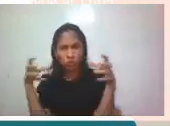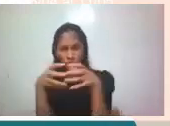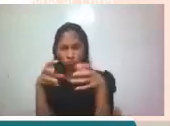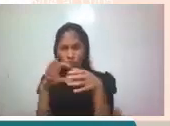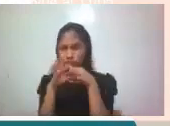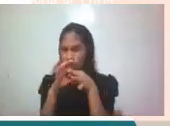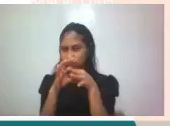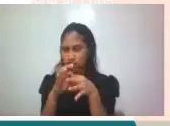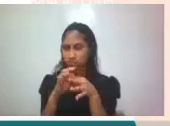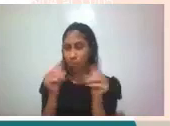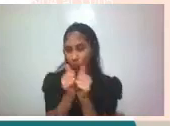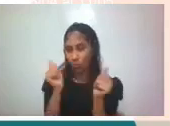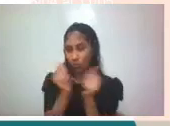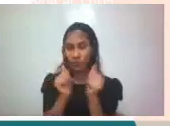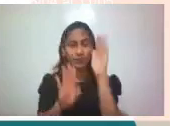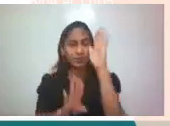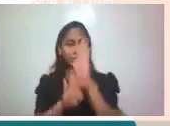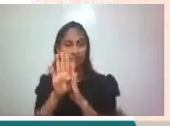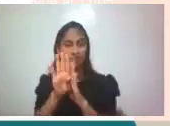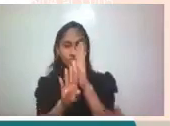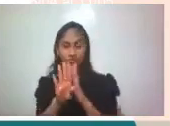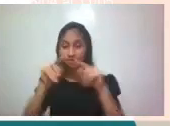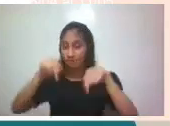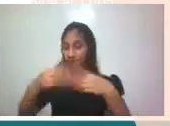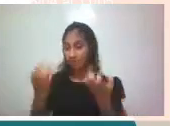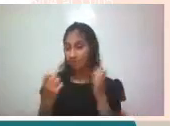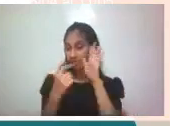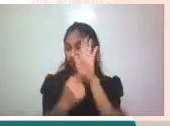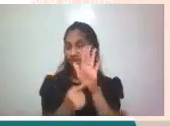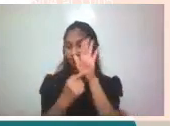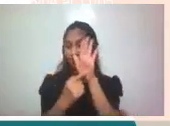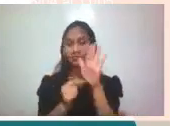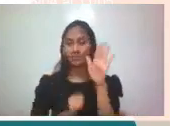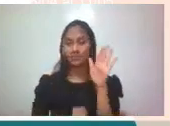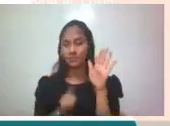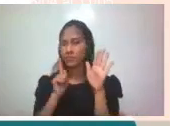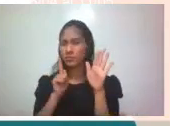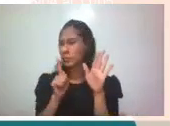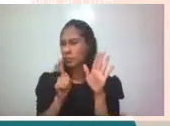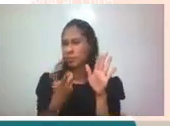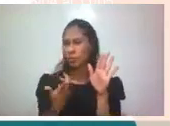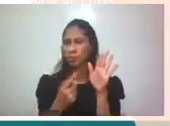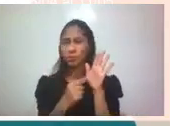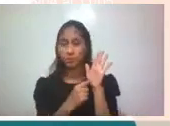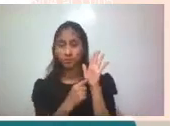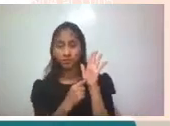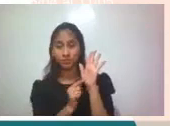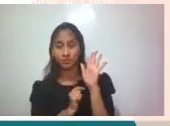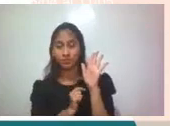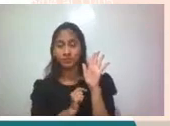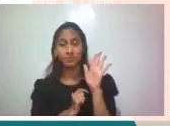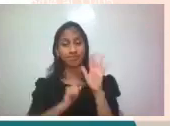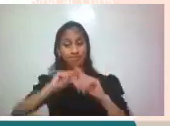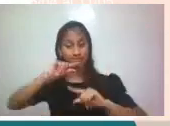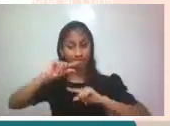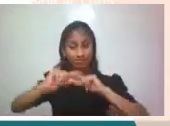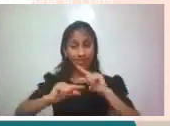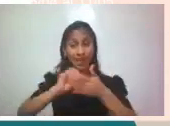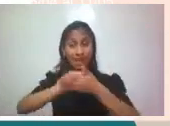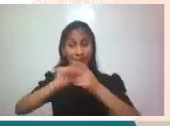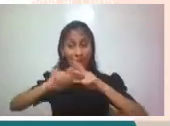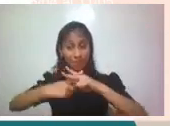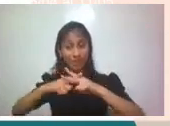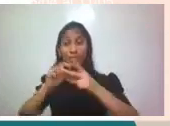que ha implicado, y acá queremos algo compartir con ustedes, que ha implicado un trabajo que venimos logrando ya desde febrero,